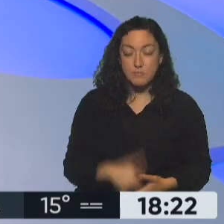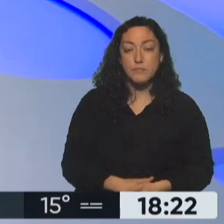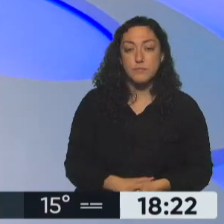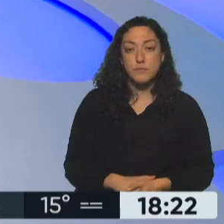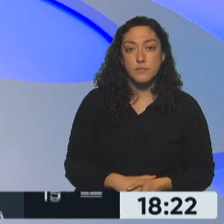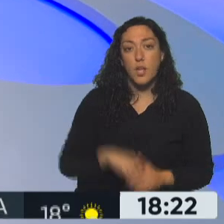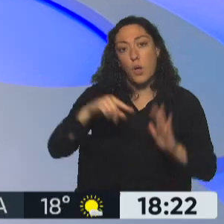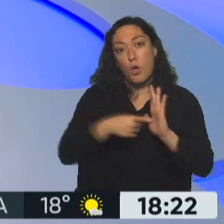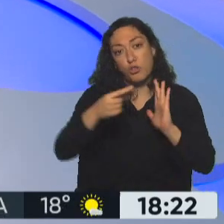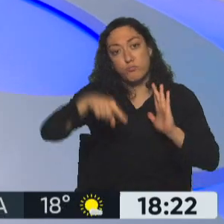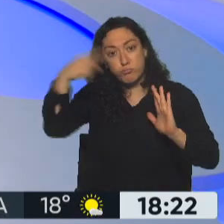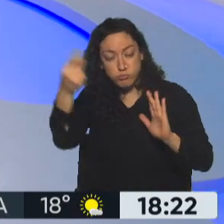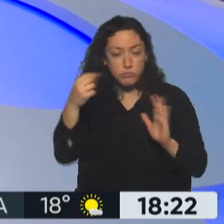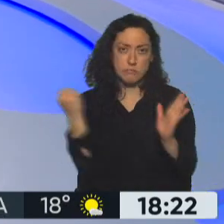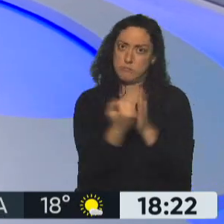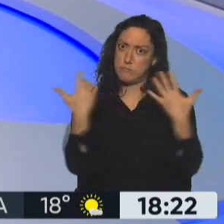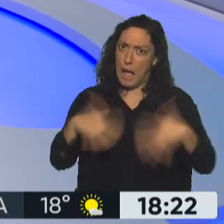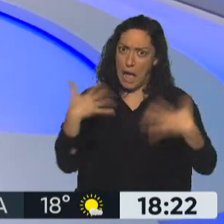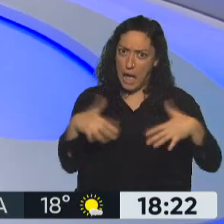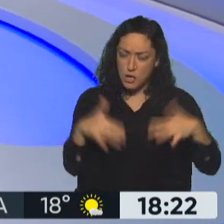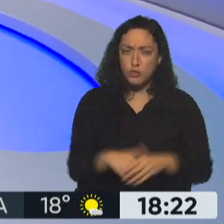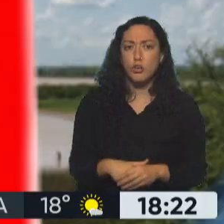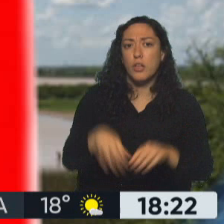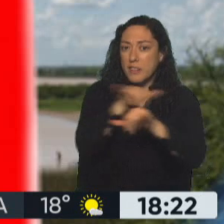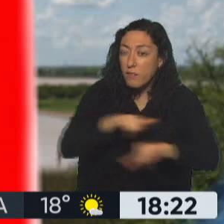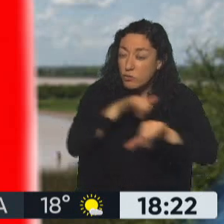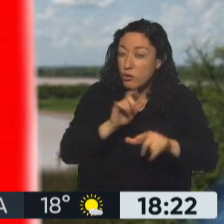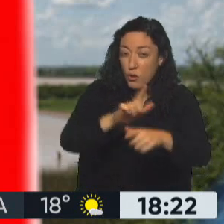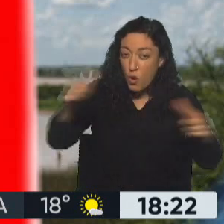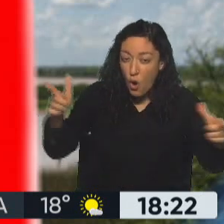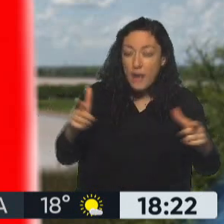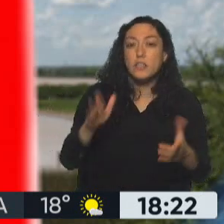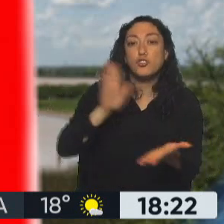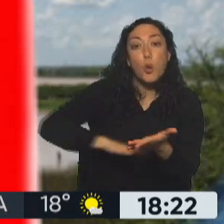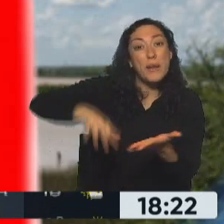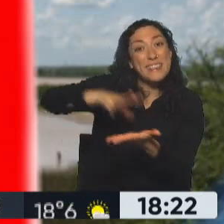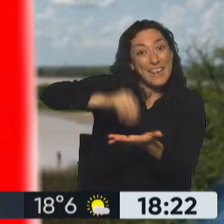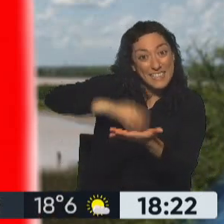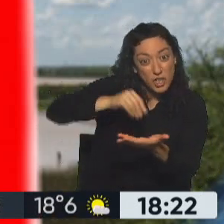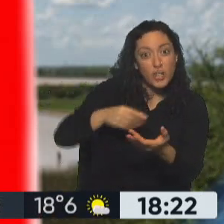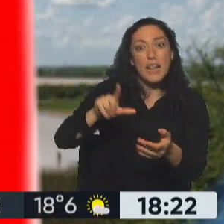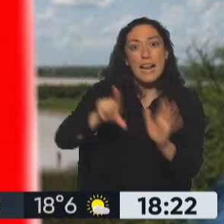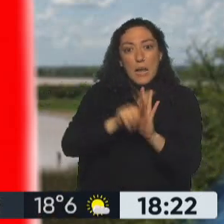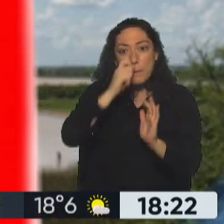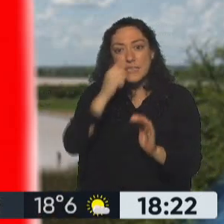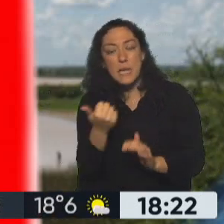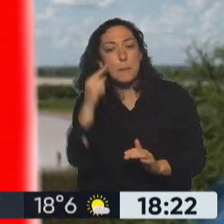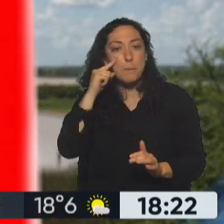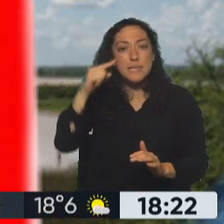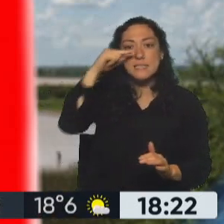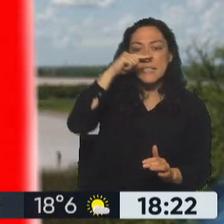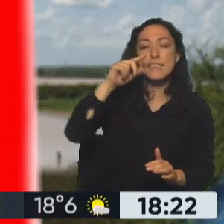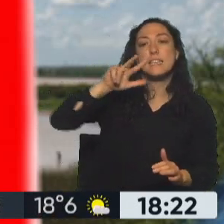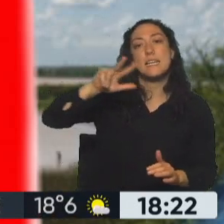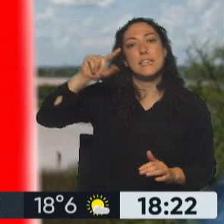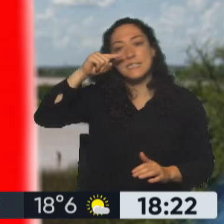que es muy impactante y tampoco está muy difundida. Hablando de tierras, derogar la ley 26.737,